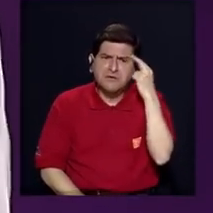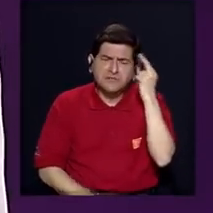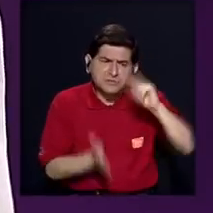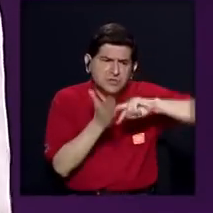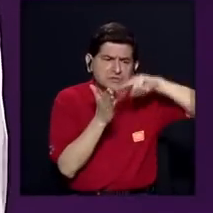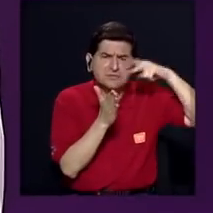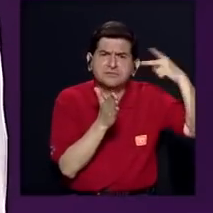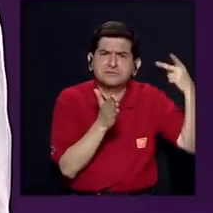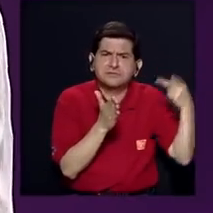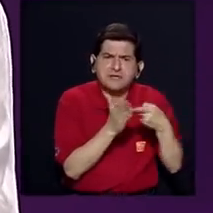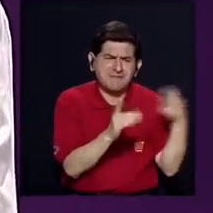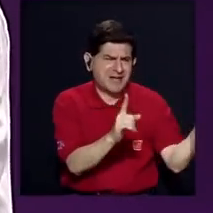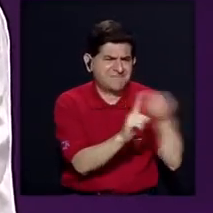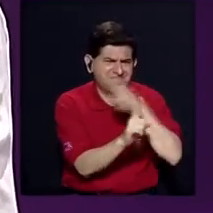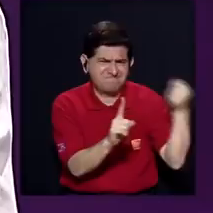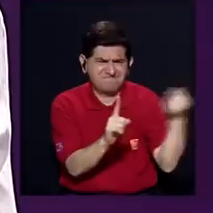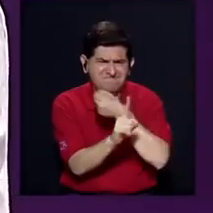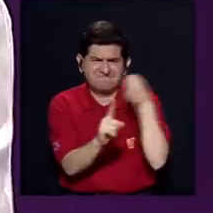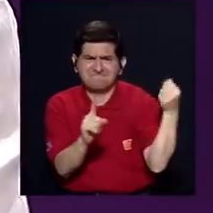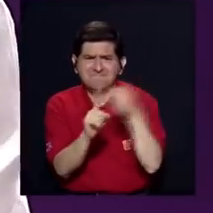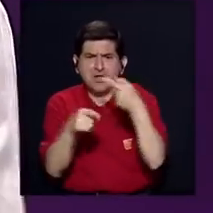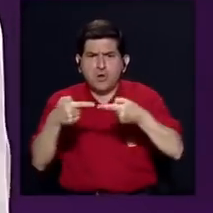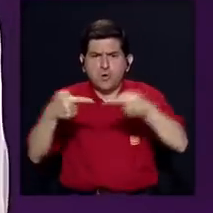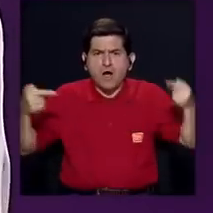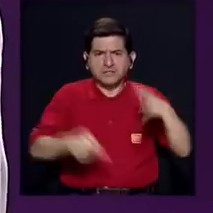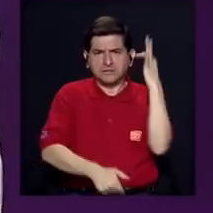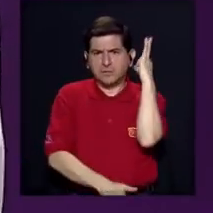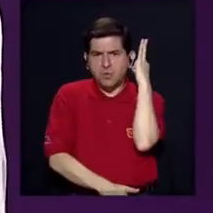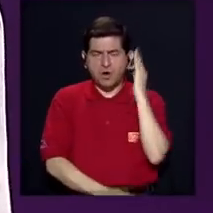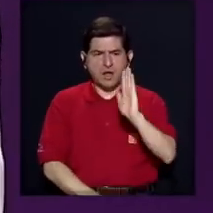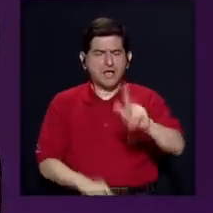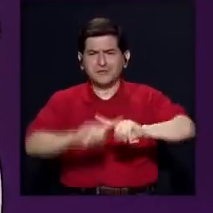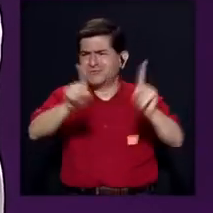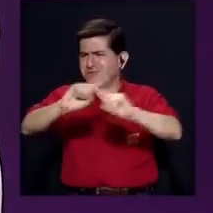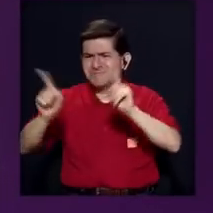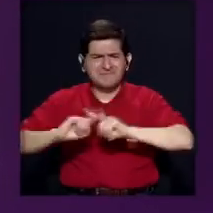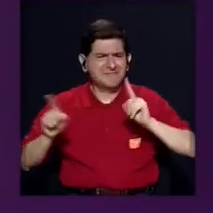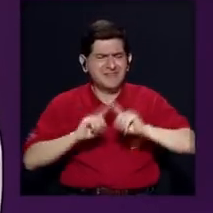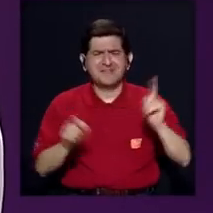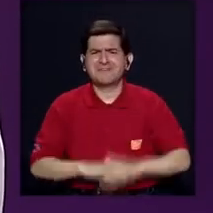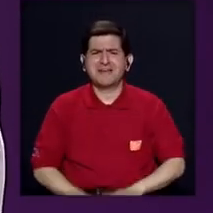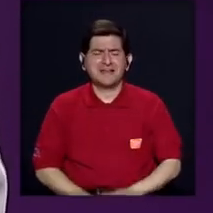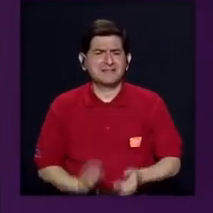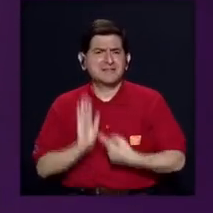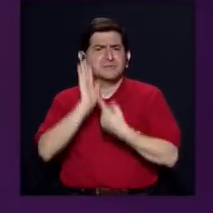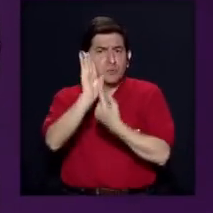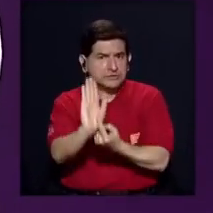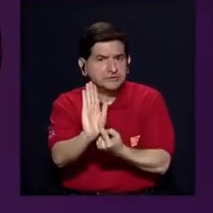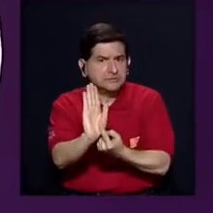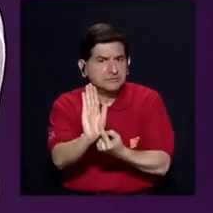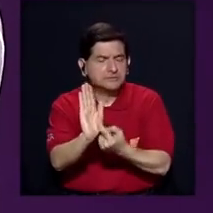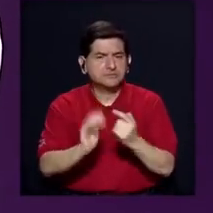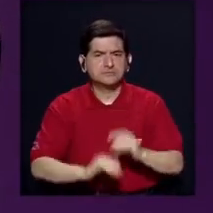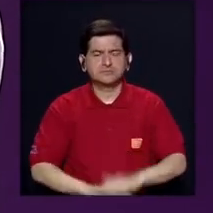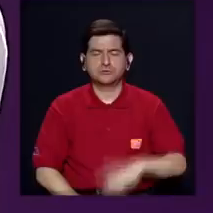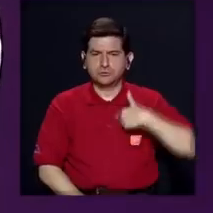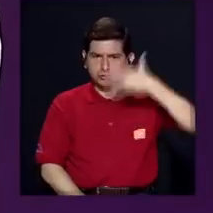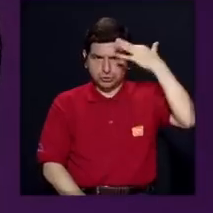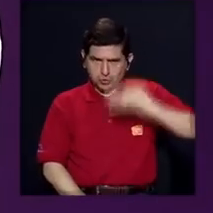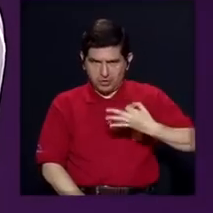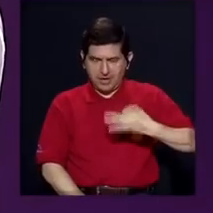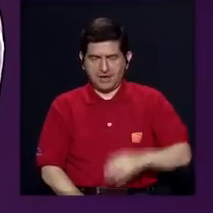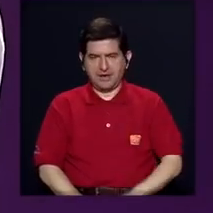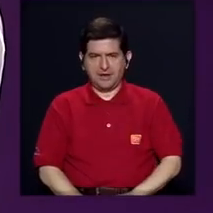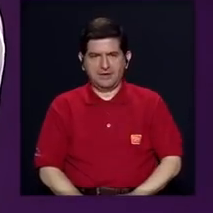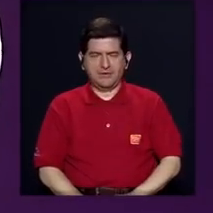significa la violencia contra las mujeres en sus distintas manifestaciones creo que más